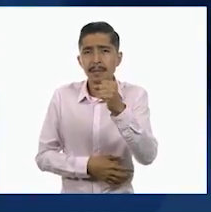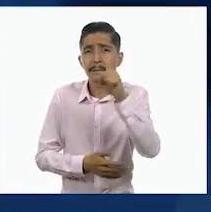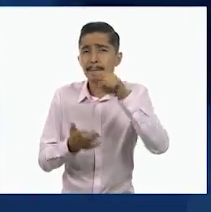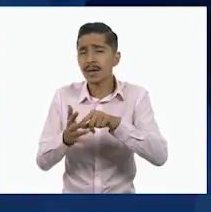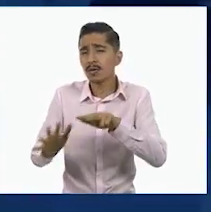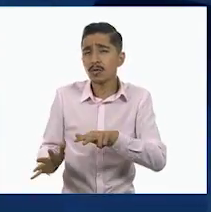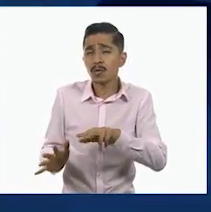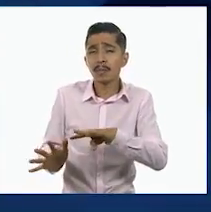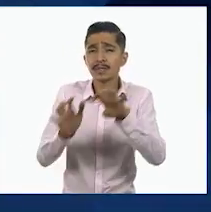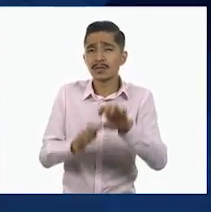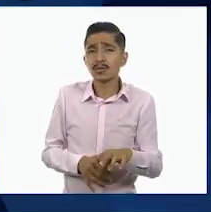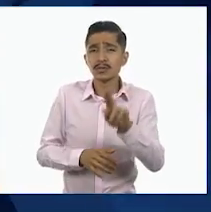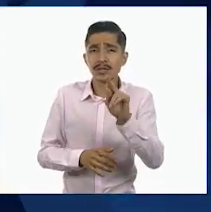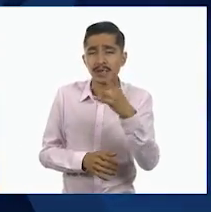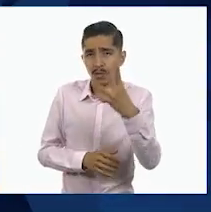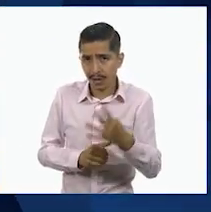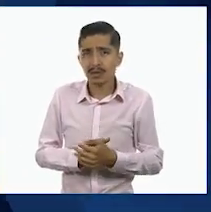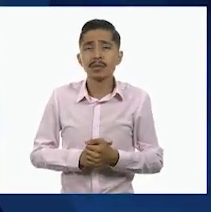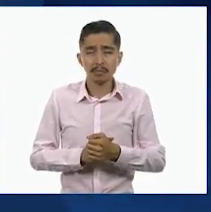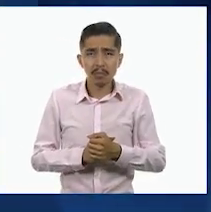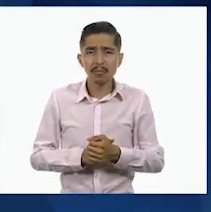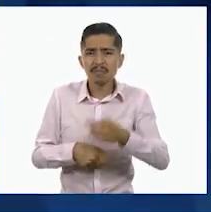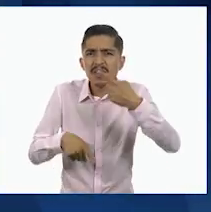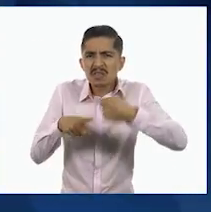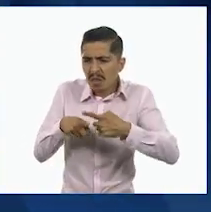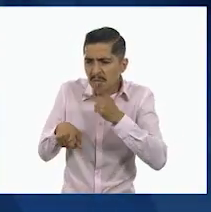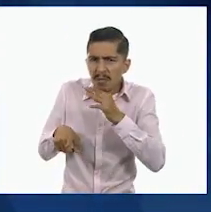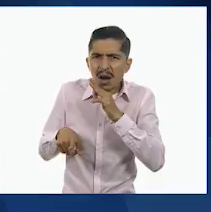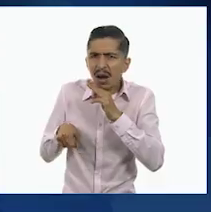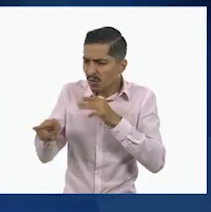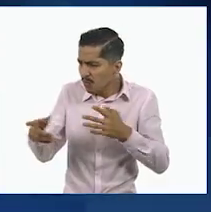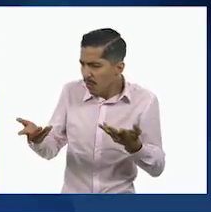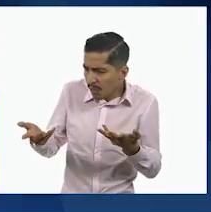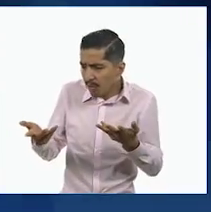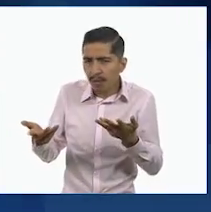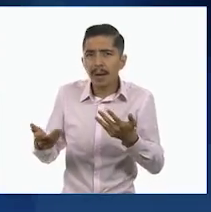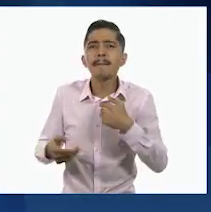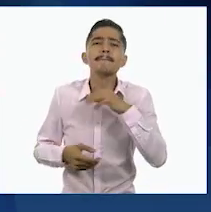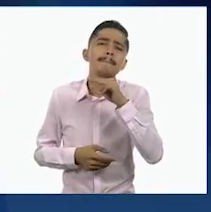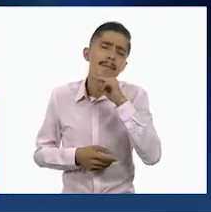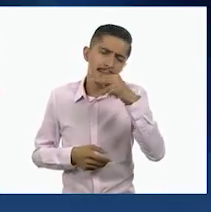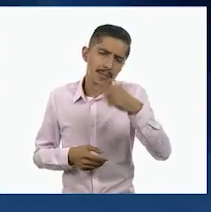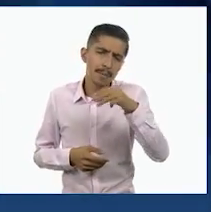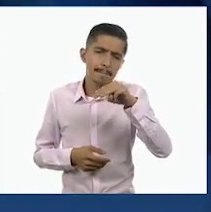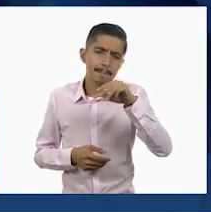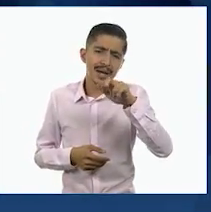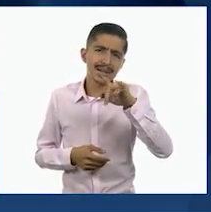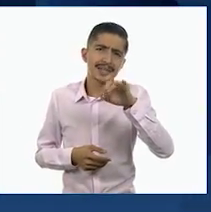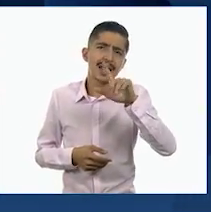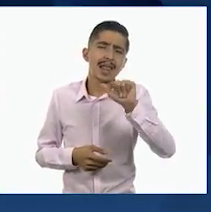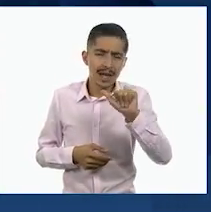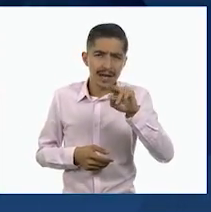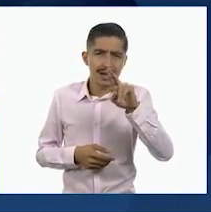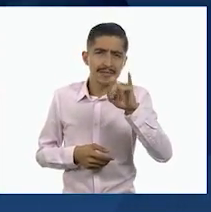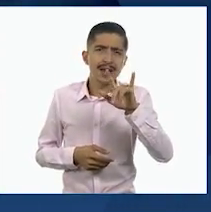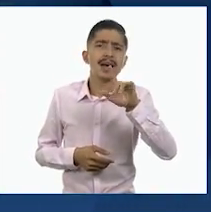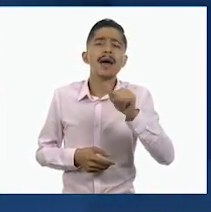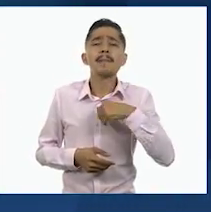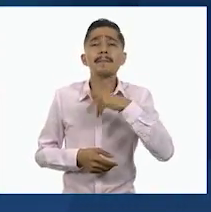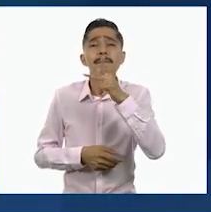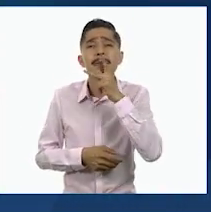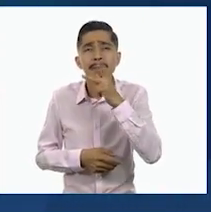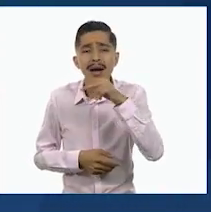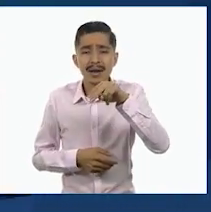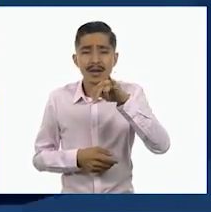de 1984. ¿Quiénes son tus padres? Mi mamá se llama Marisela Rivera y mi papá Nicolás